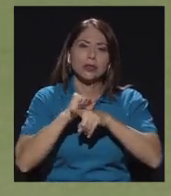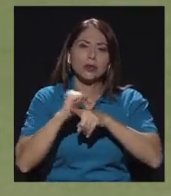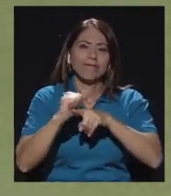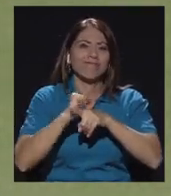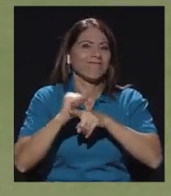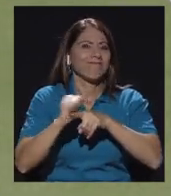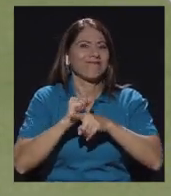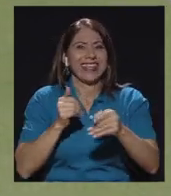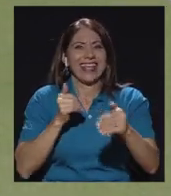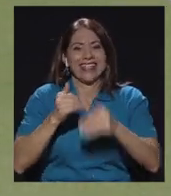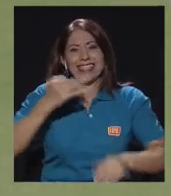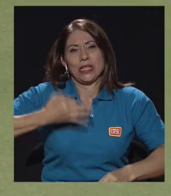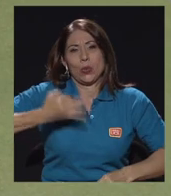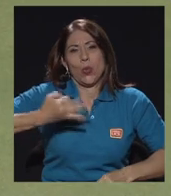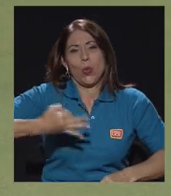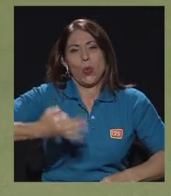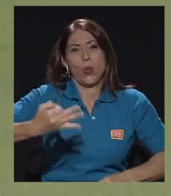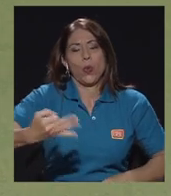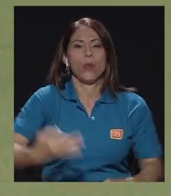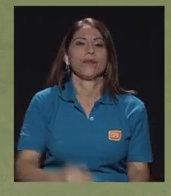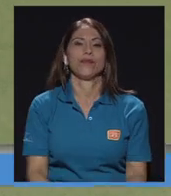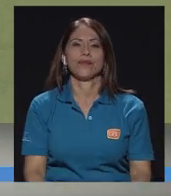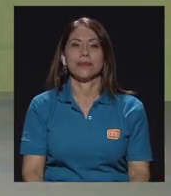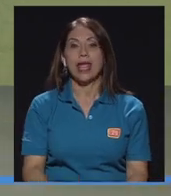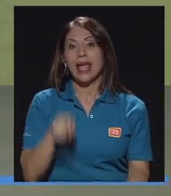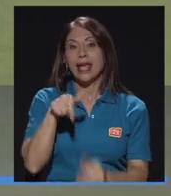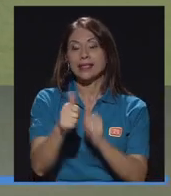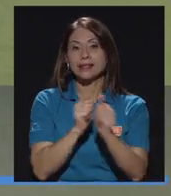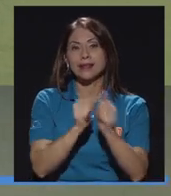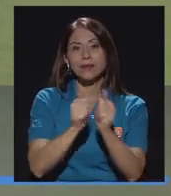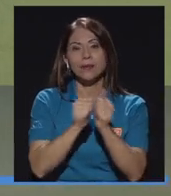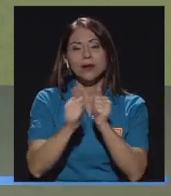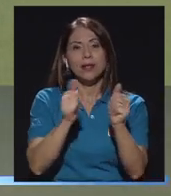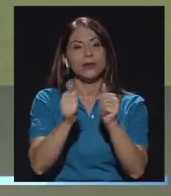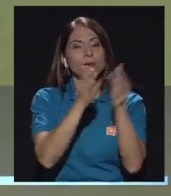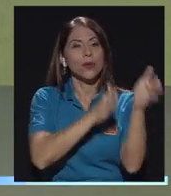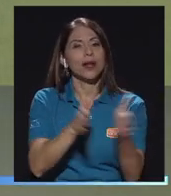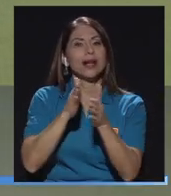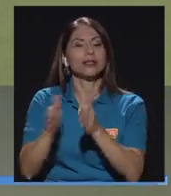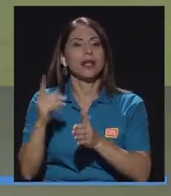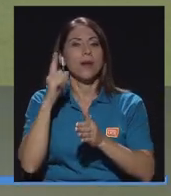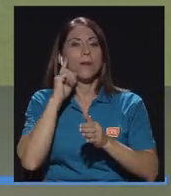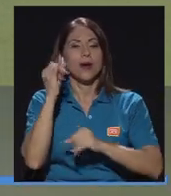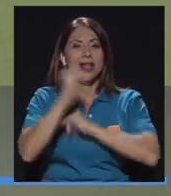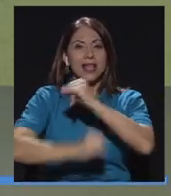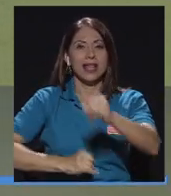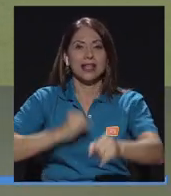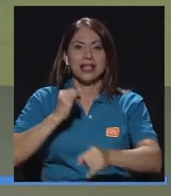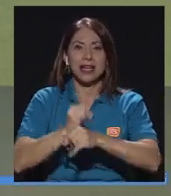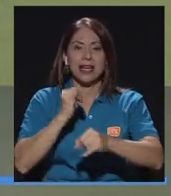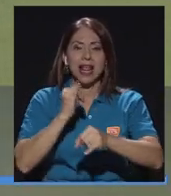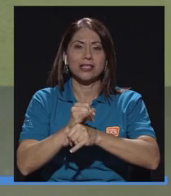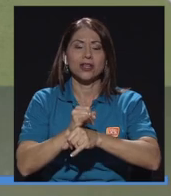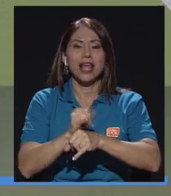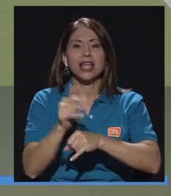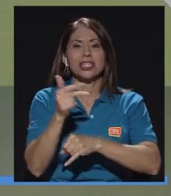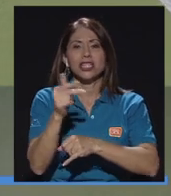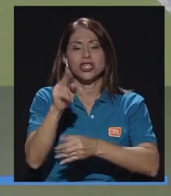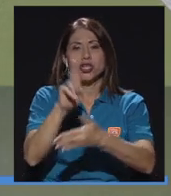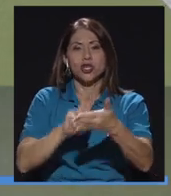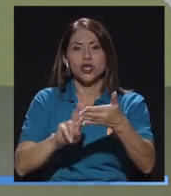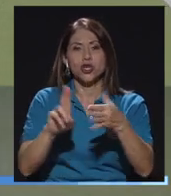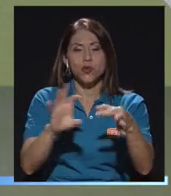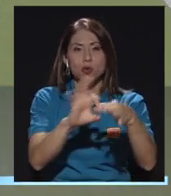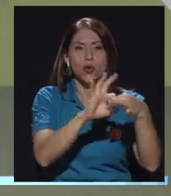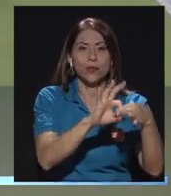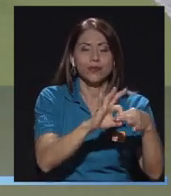que todos los días de la semana. Este campeonato es organizado por la International Cheer Union y el International